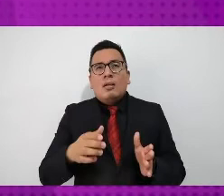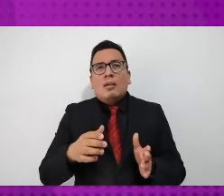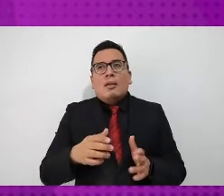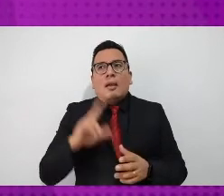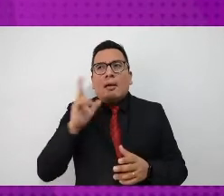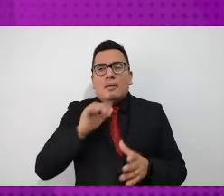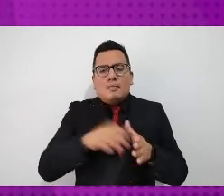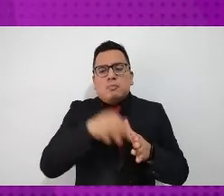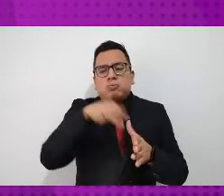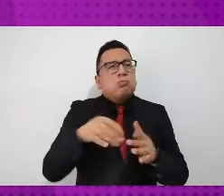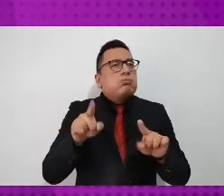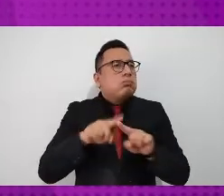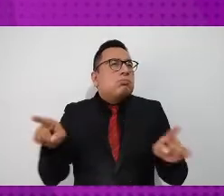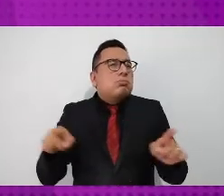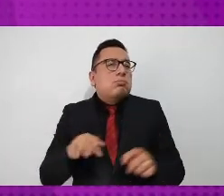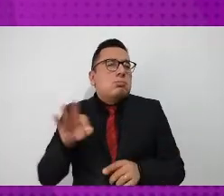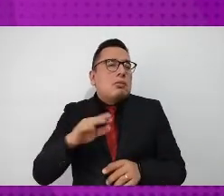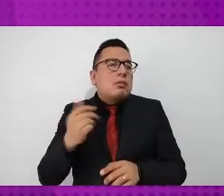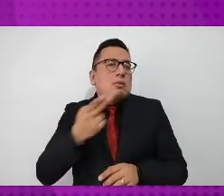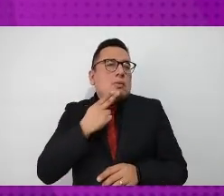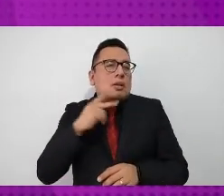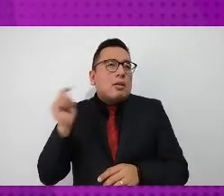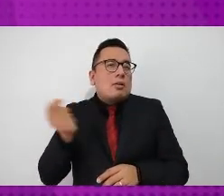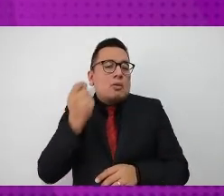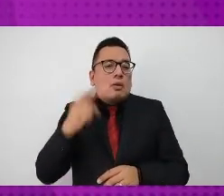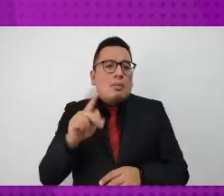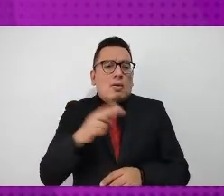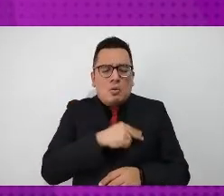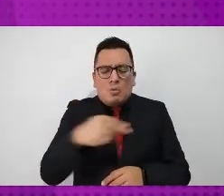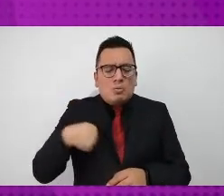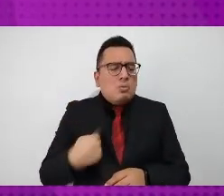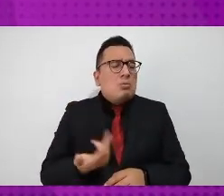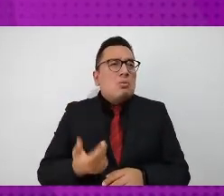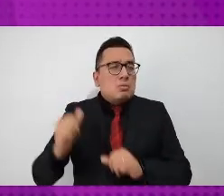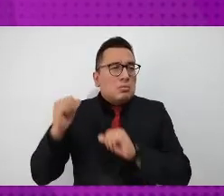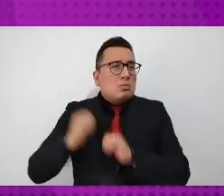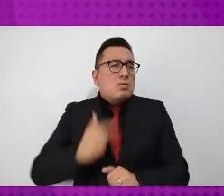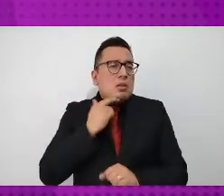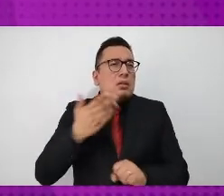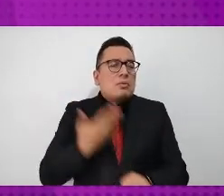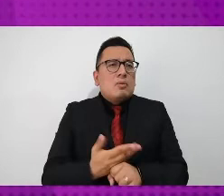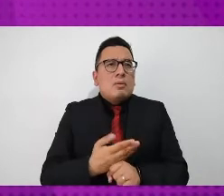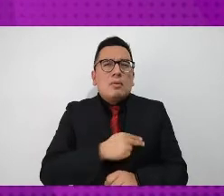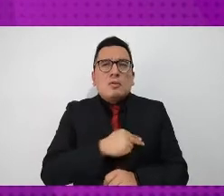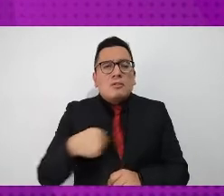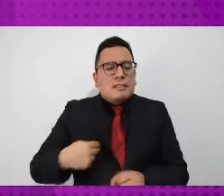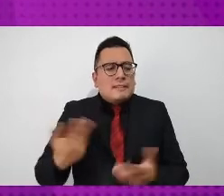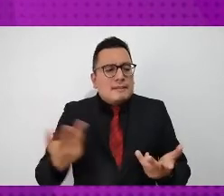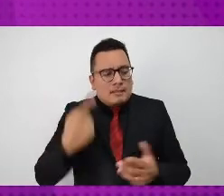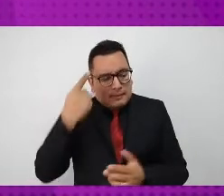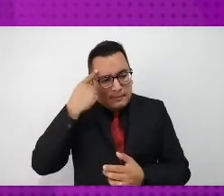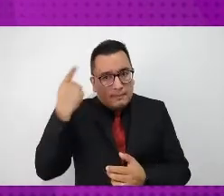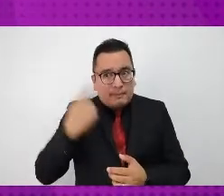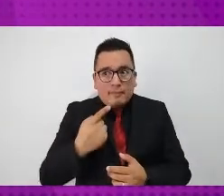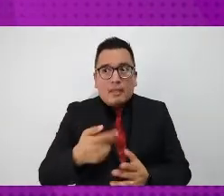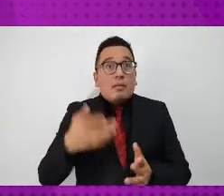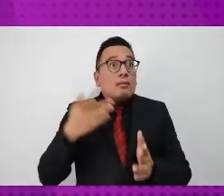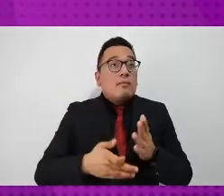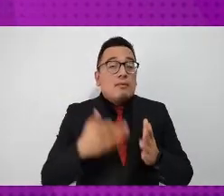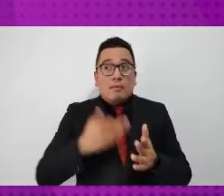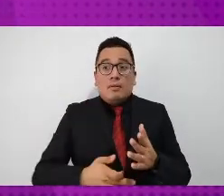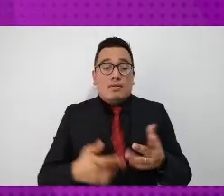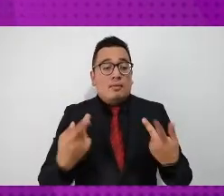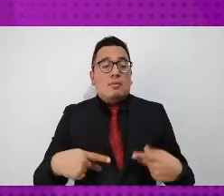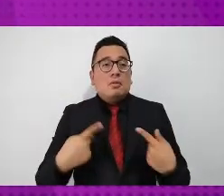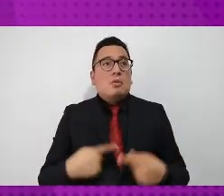través de medios electrónicos que necesitamos hacer nosotros autoridades electorales para que ese porcentaje que nos falta